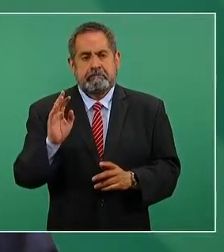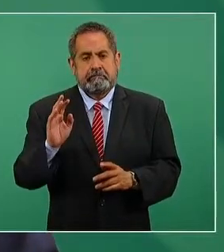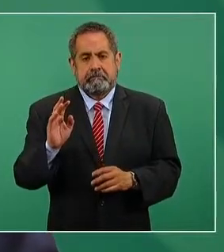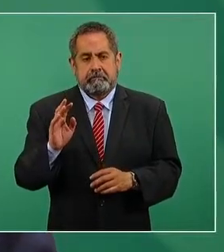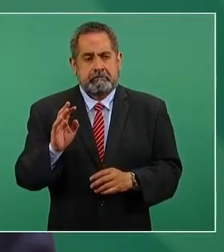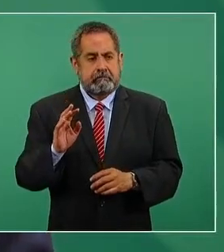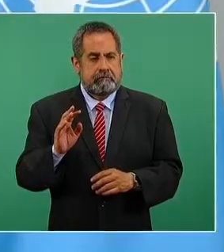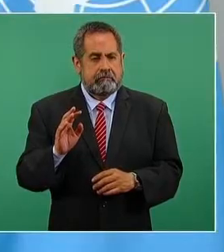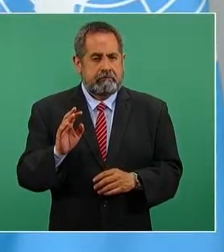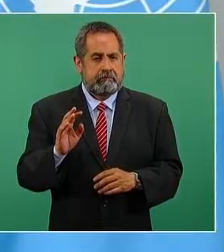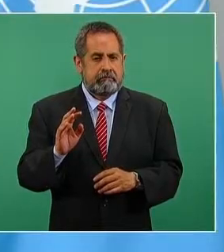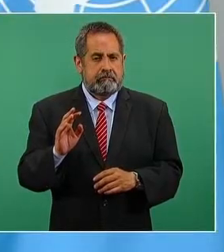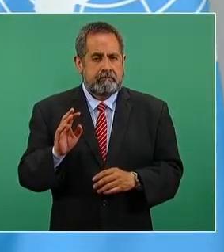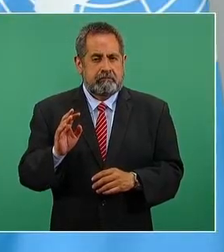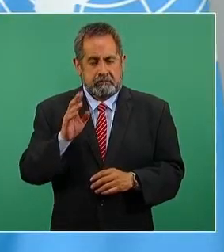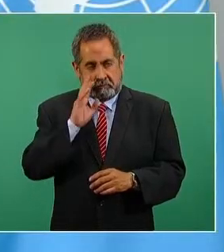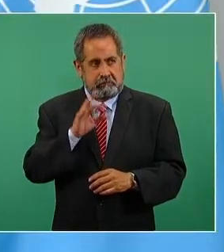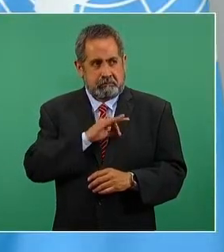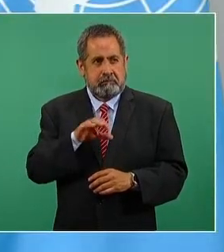lo